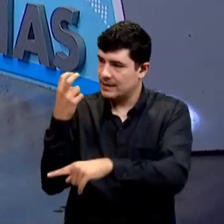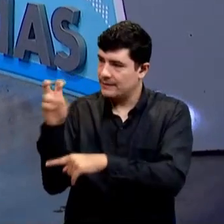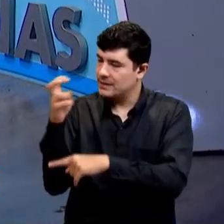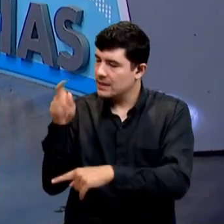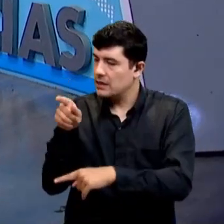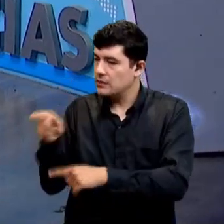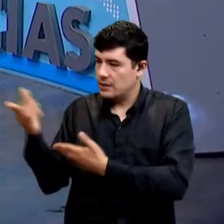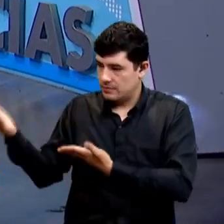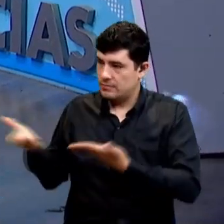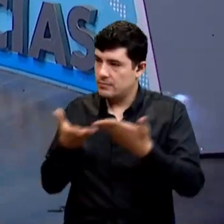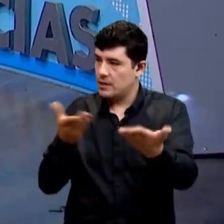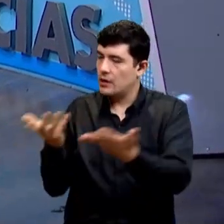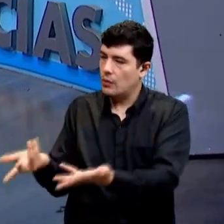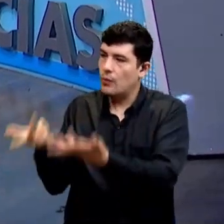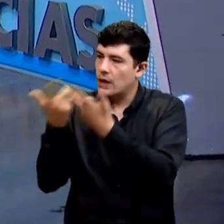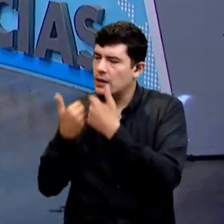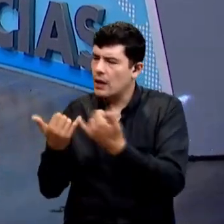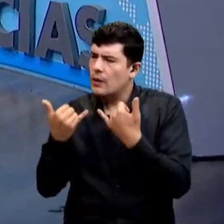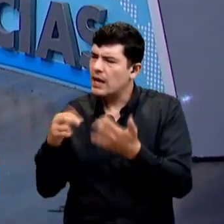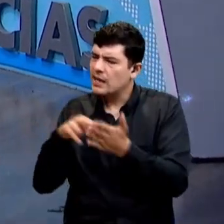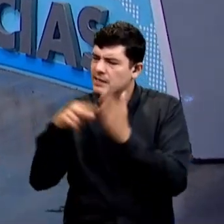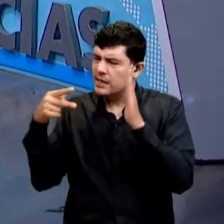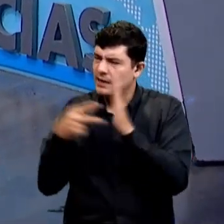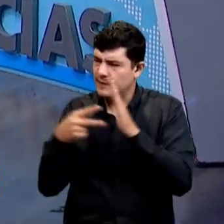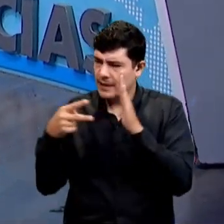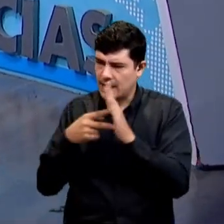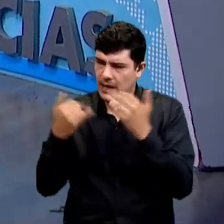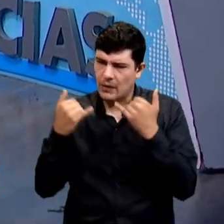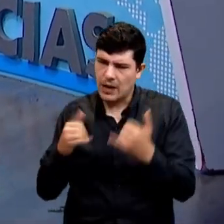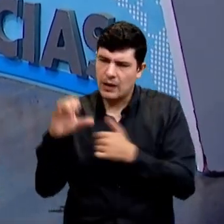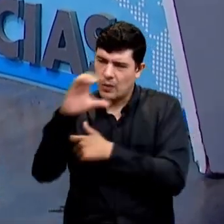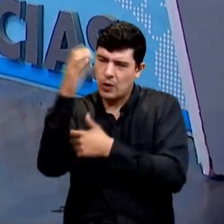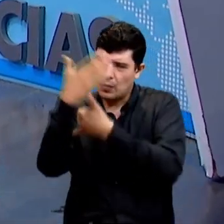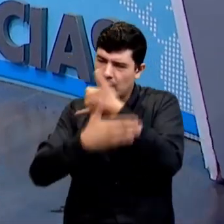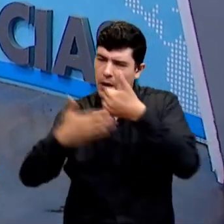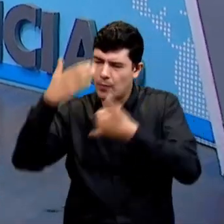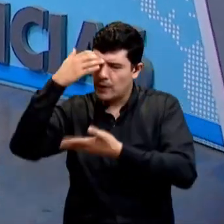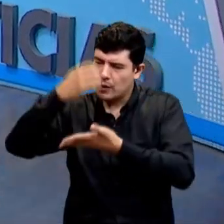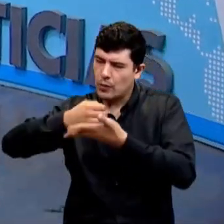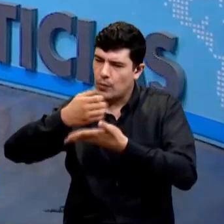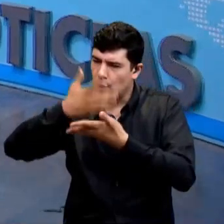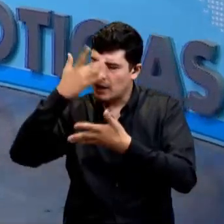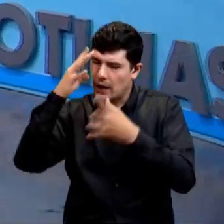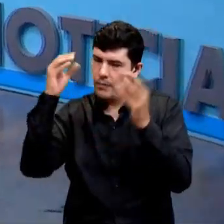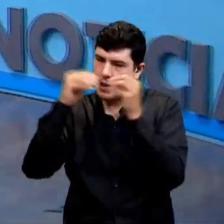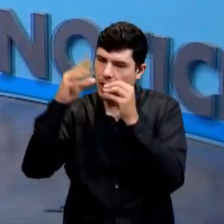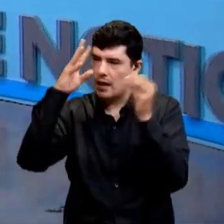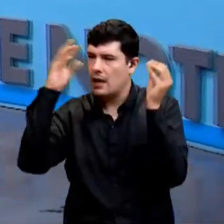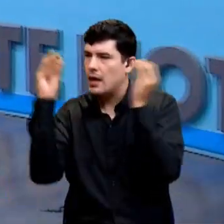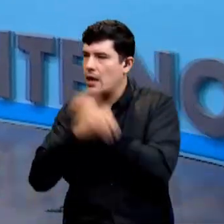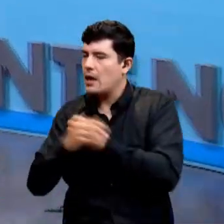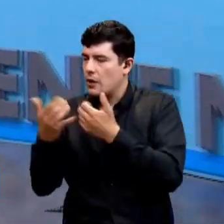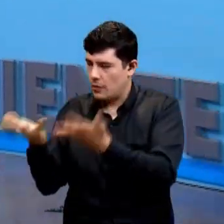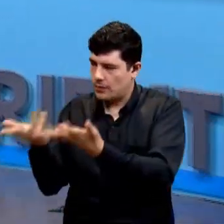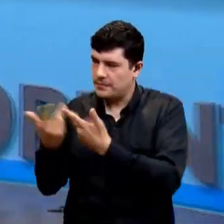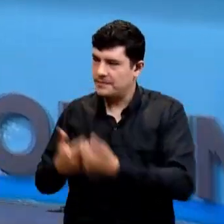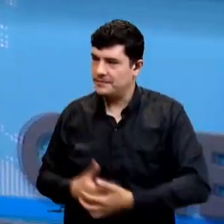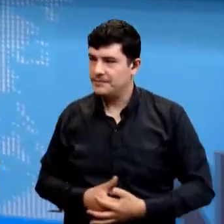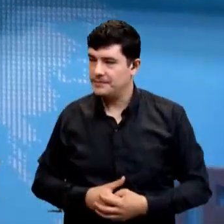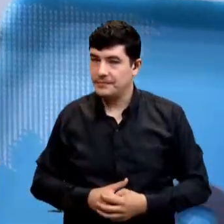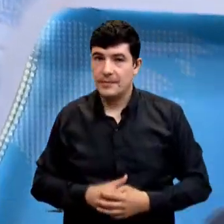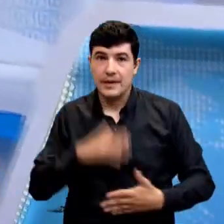Cuéntenos, ¿qué significa y qué impacto tiene esa designación para el país? Buenas tardes, Diana. Muchas gracias a